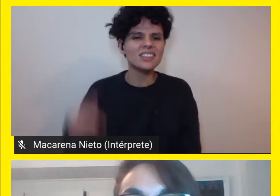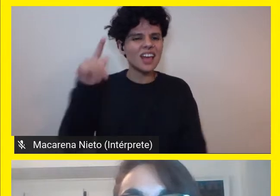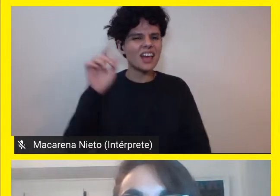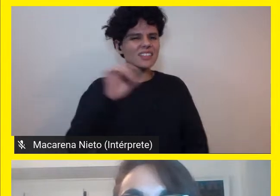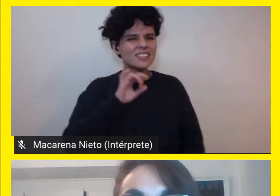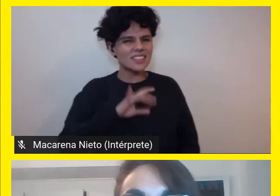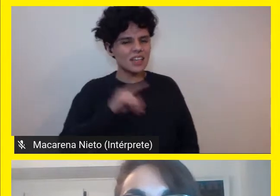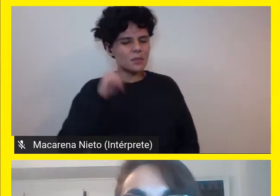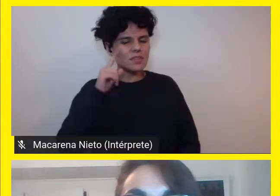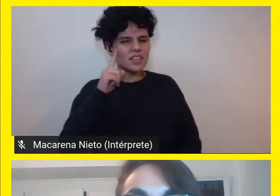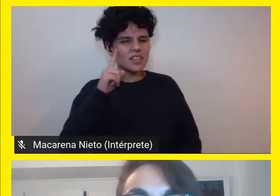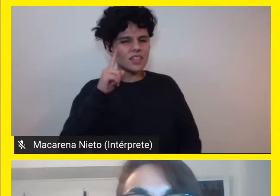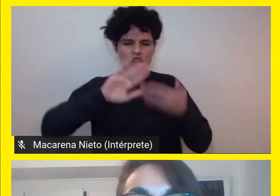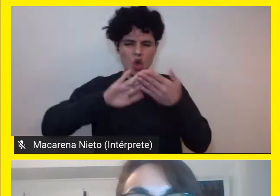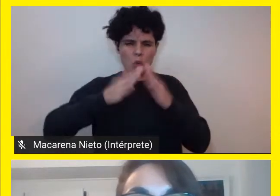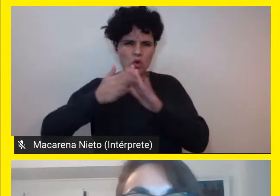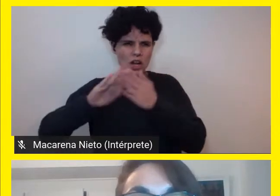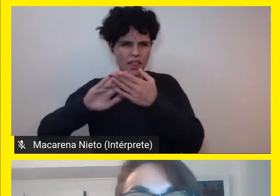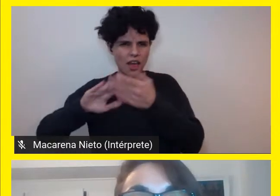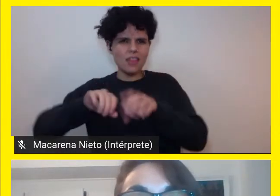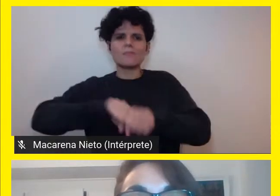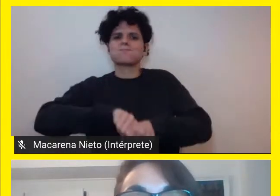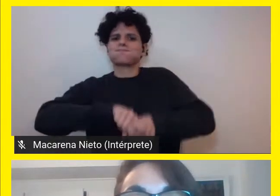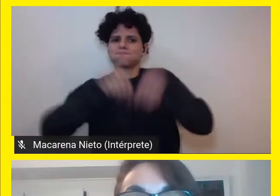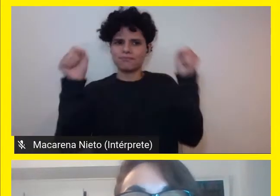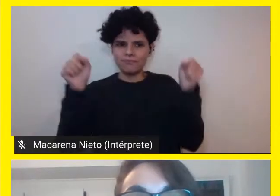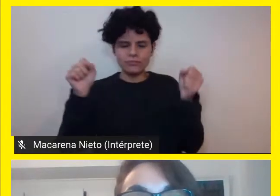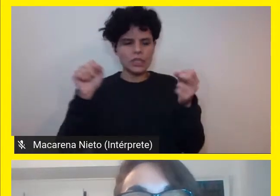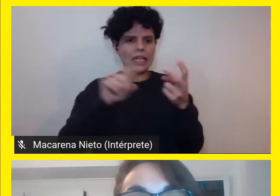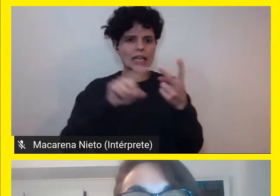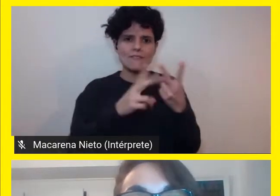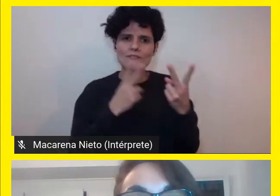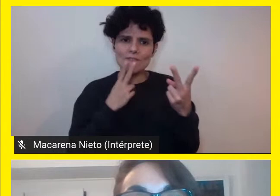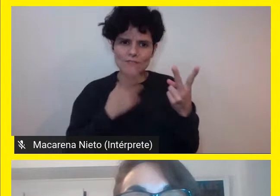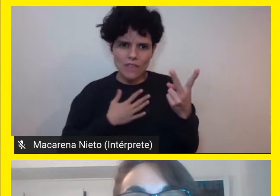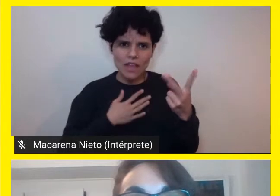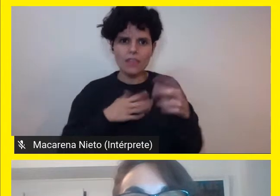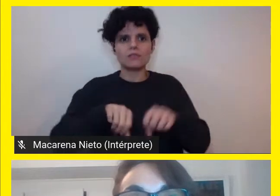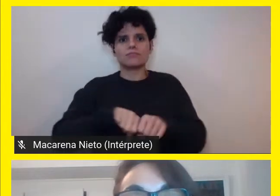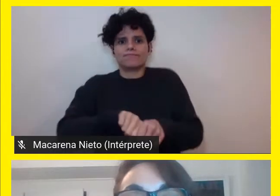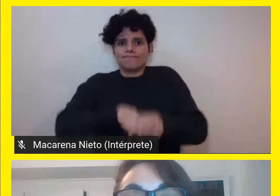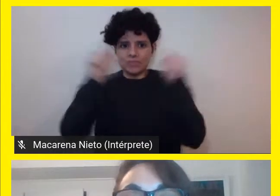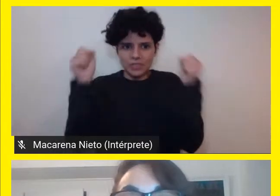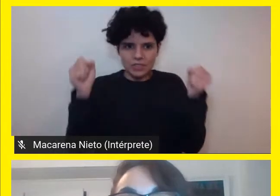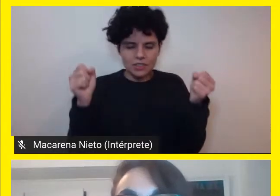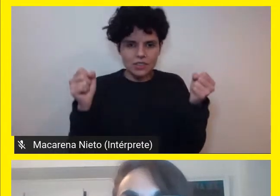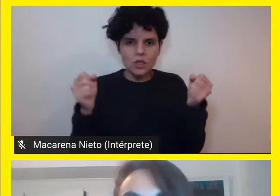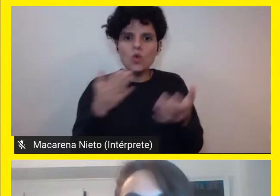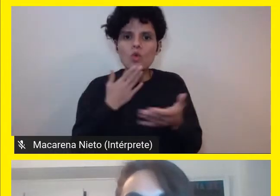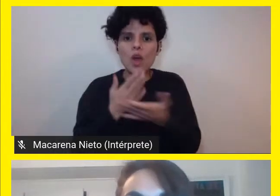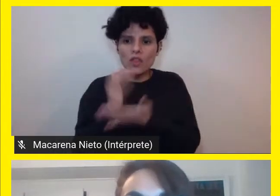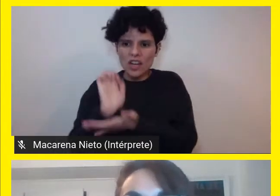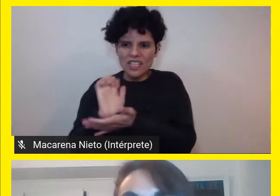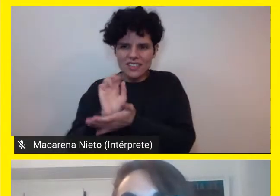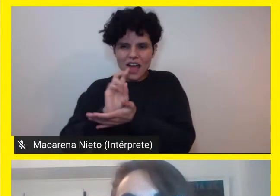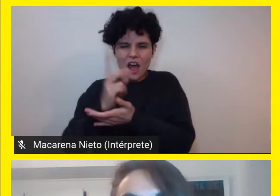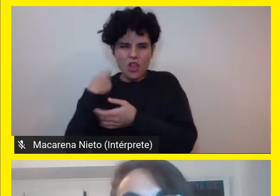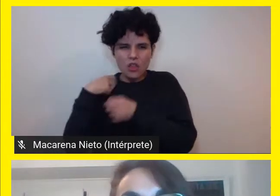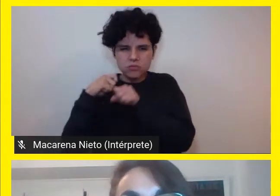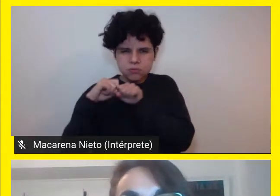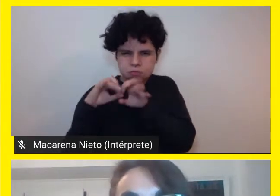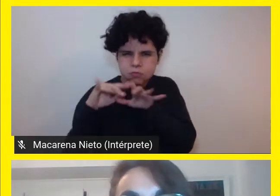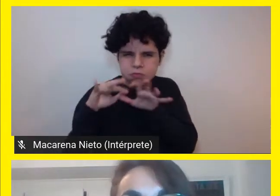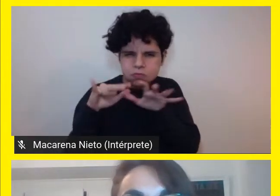vida. Al final el terrorismo de Estado lo que logra es precisamente eso, es